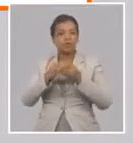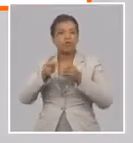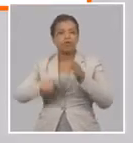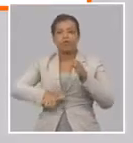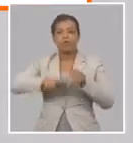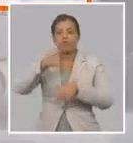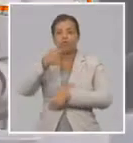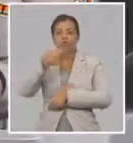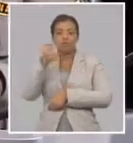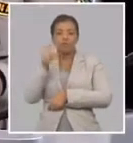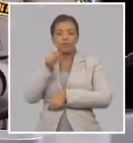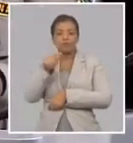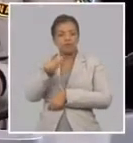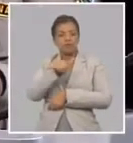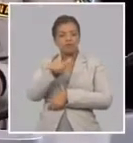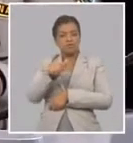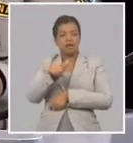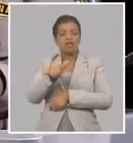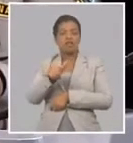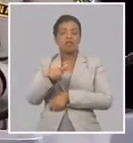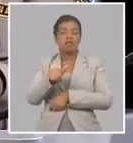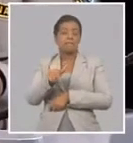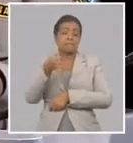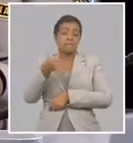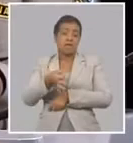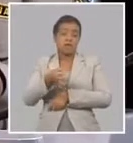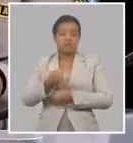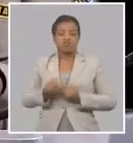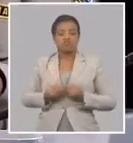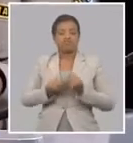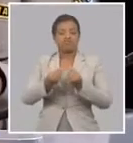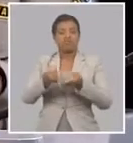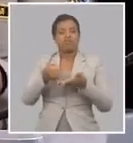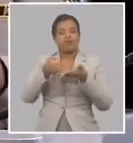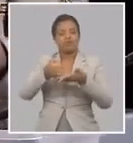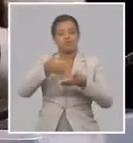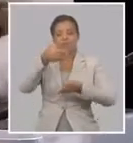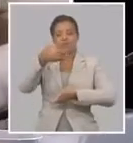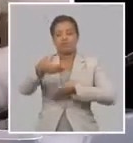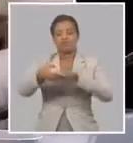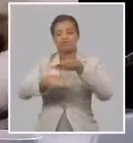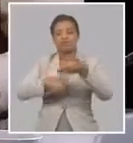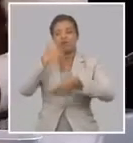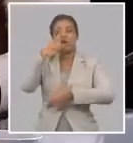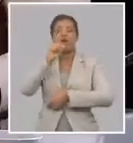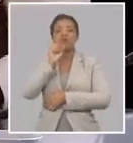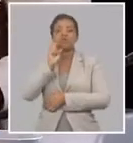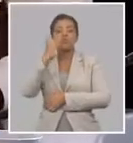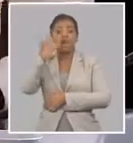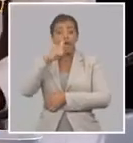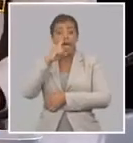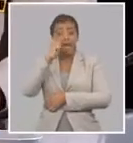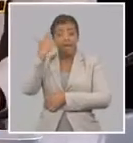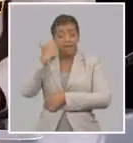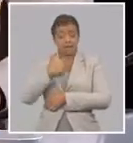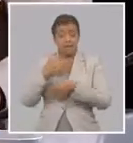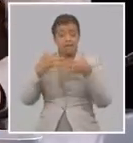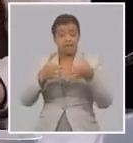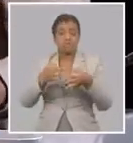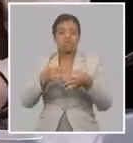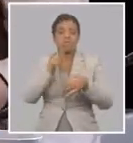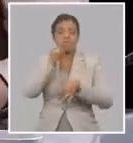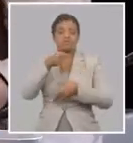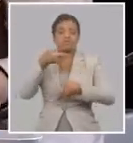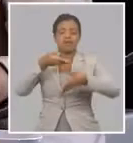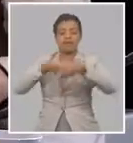rápidos para también seguir garantizando dentro de la optimización de los procesos aduaneros una manera de agilidad en nuestros pasajeros